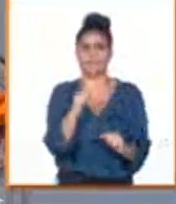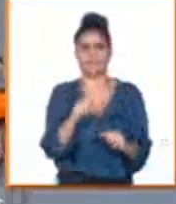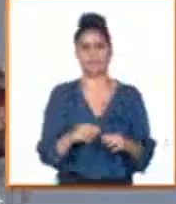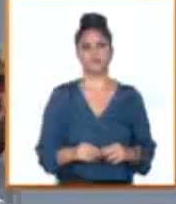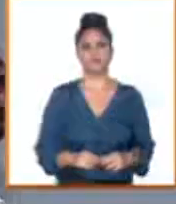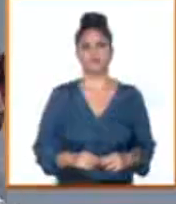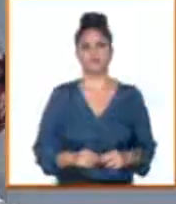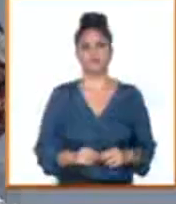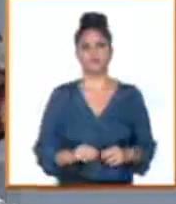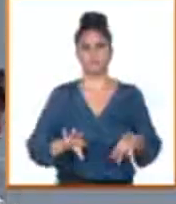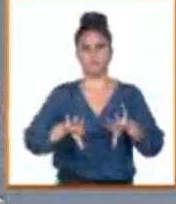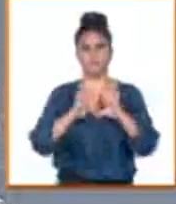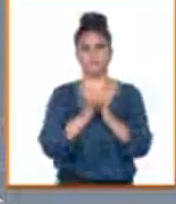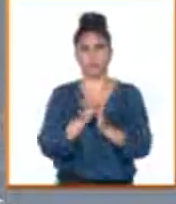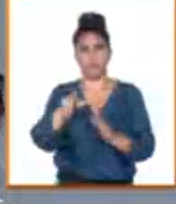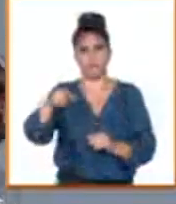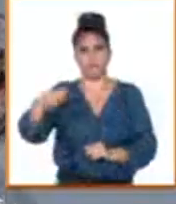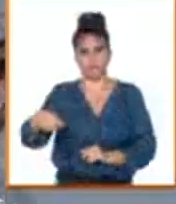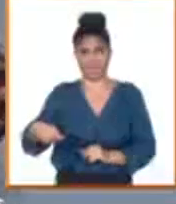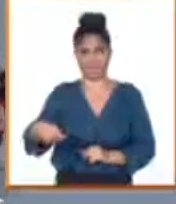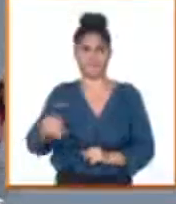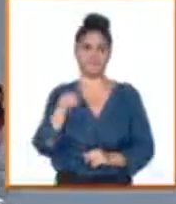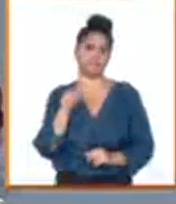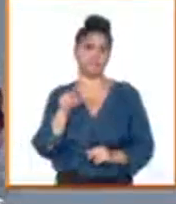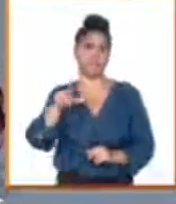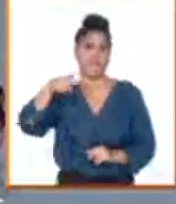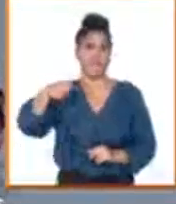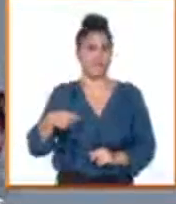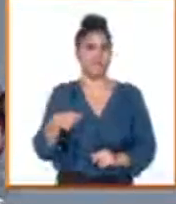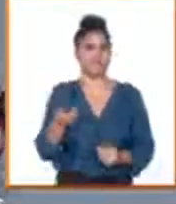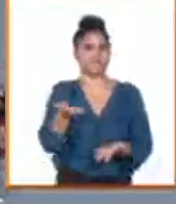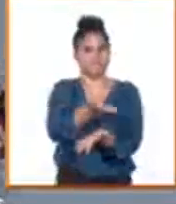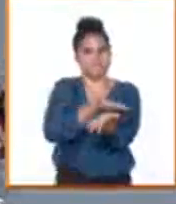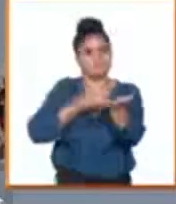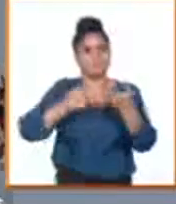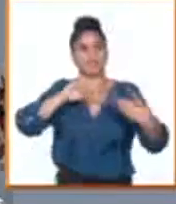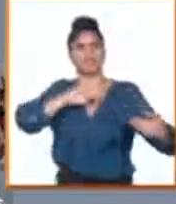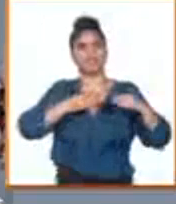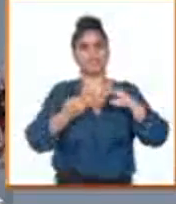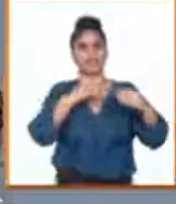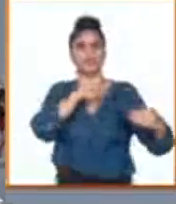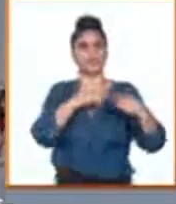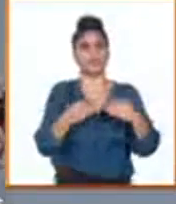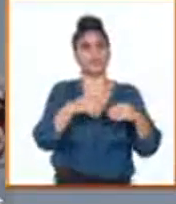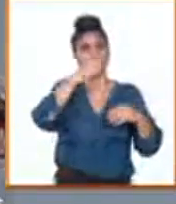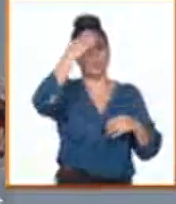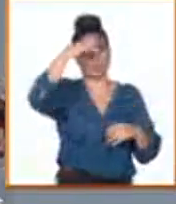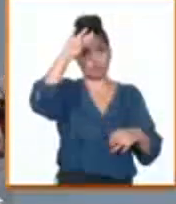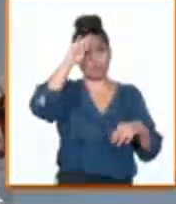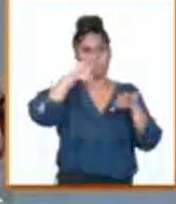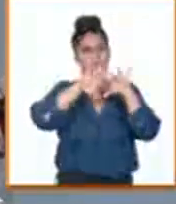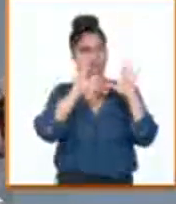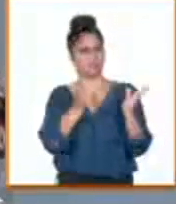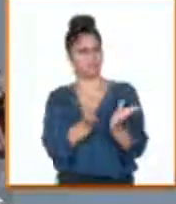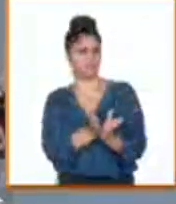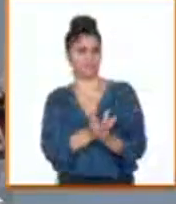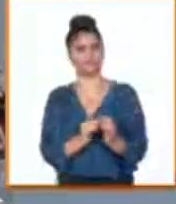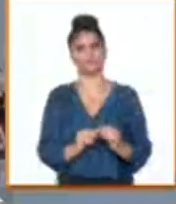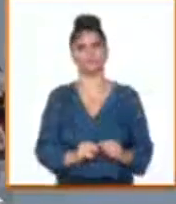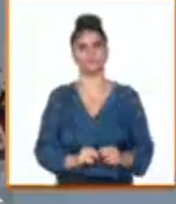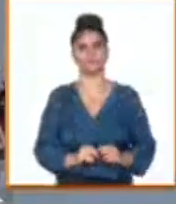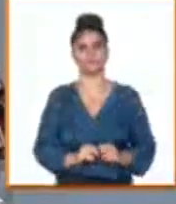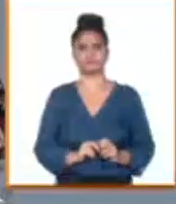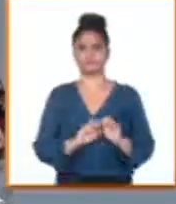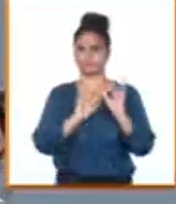construido, y eso lo discutimos porque fue una ley que se discutió con los nacionales, pero también la discutimos con internacionales. Vamos a hablar de una